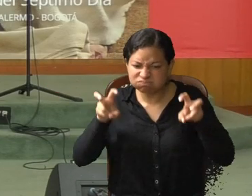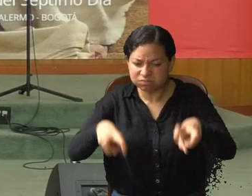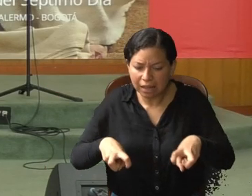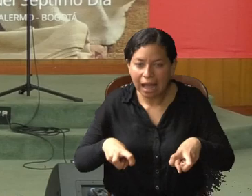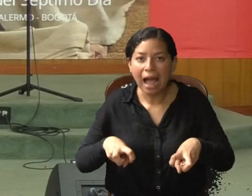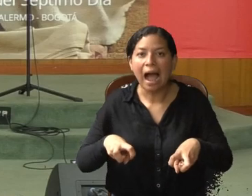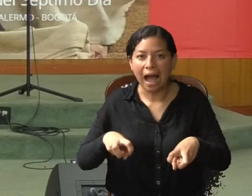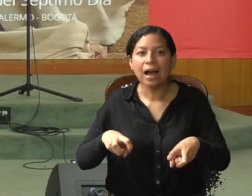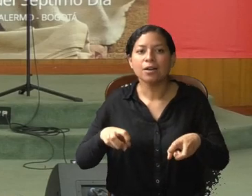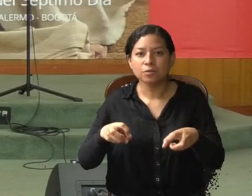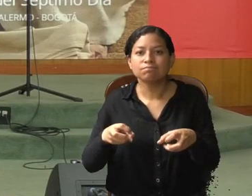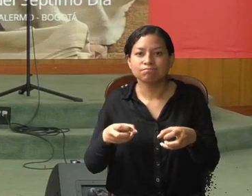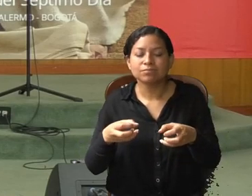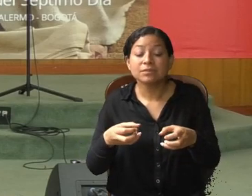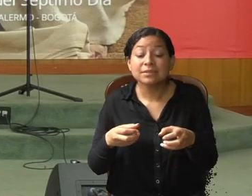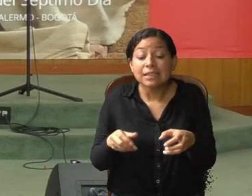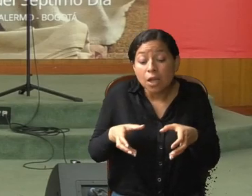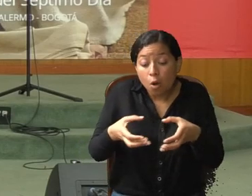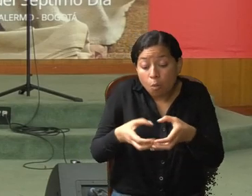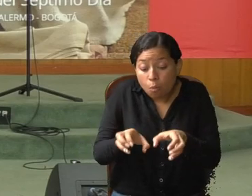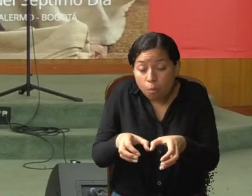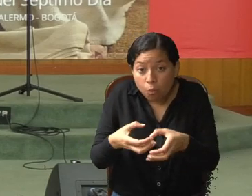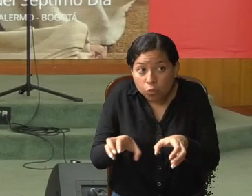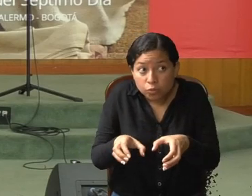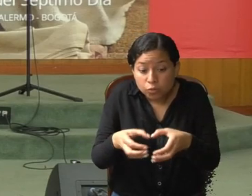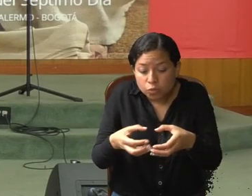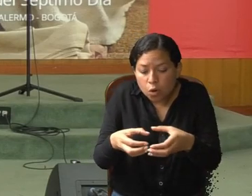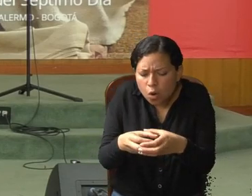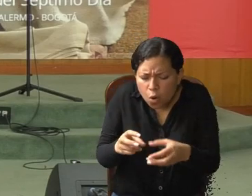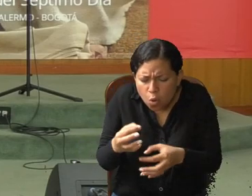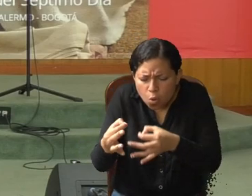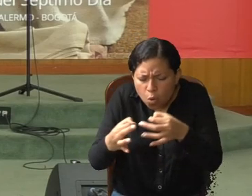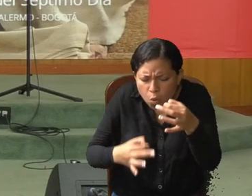volar, ustedes saben qué hacen las águilas, ¿cierto? ¿Alguien recuerda?